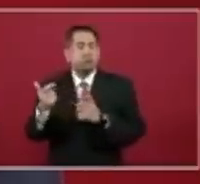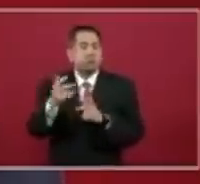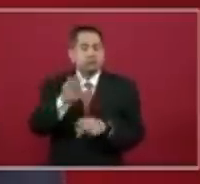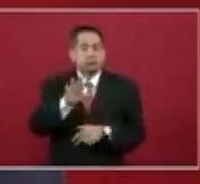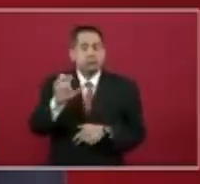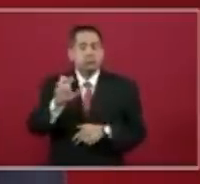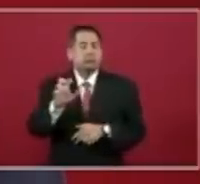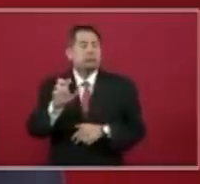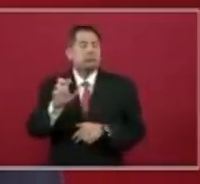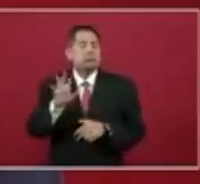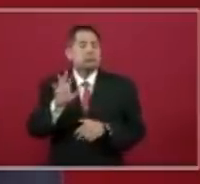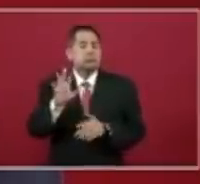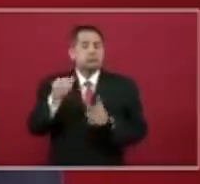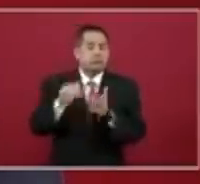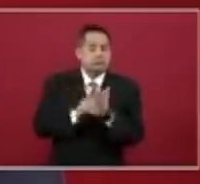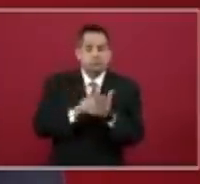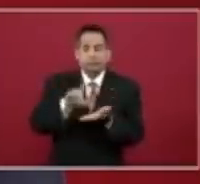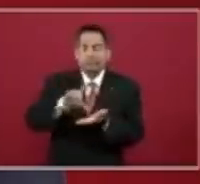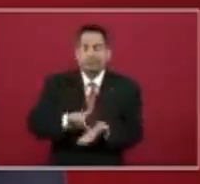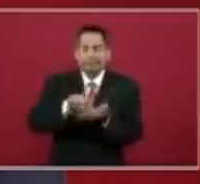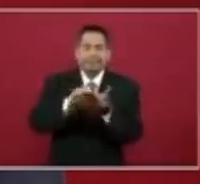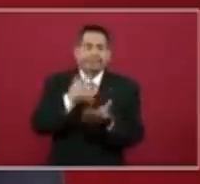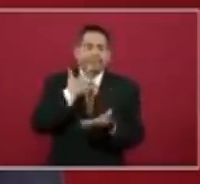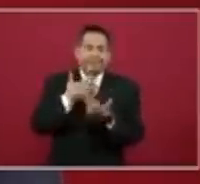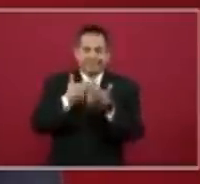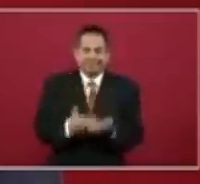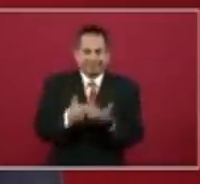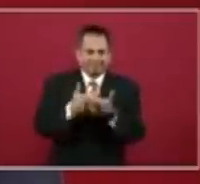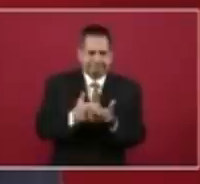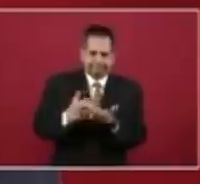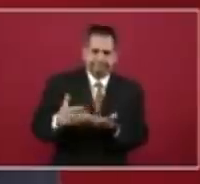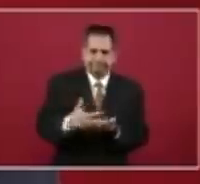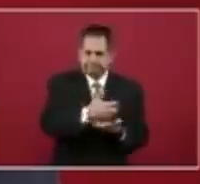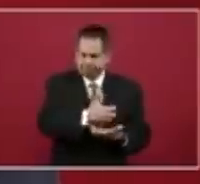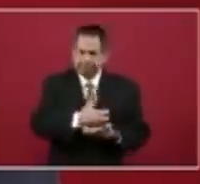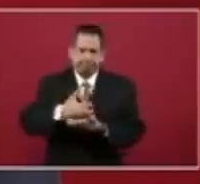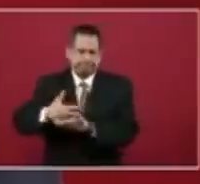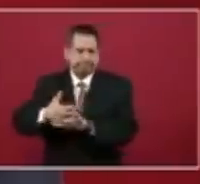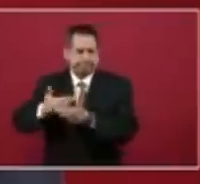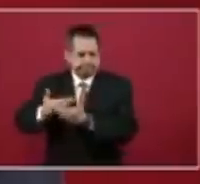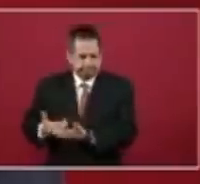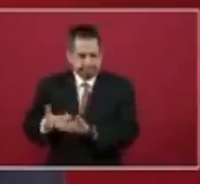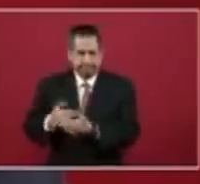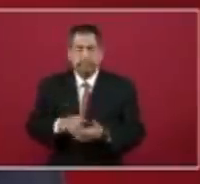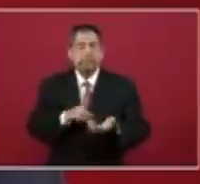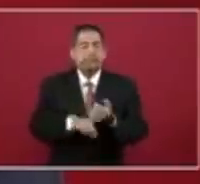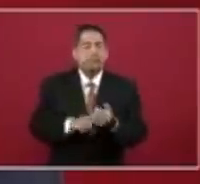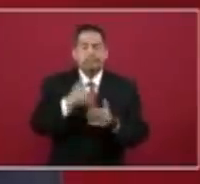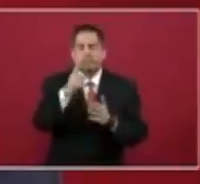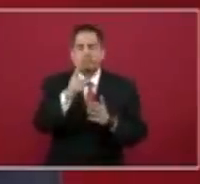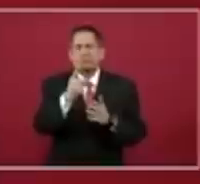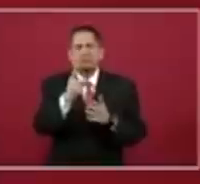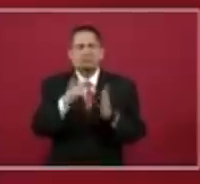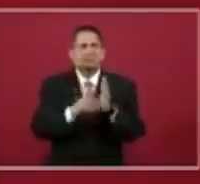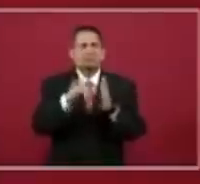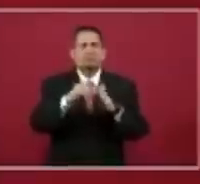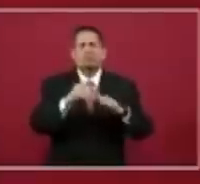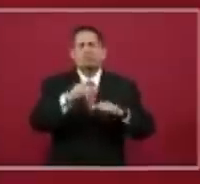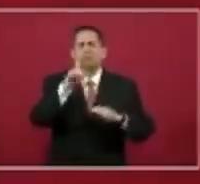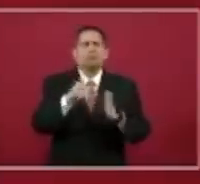7.805.000 litros de combustibles aproximadamente y poco más de 1 millón de